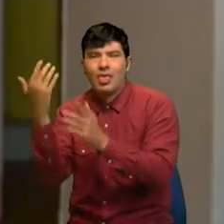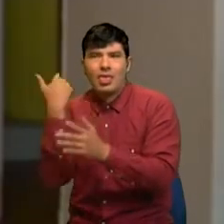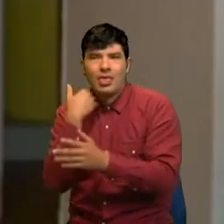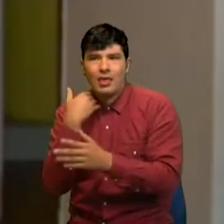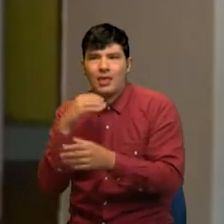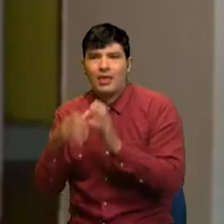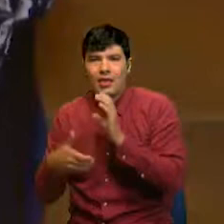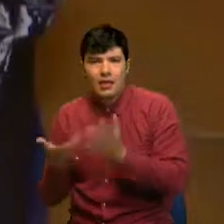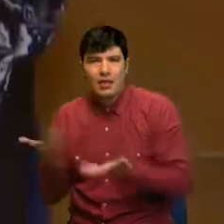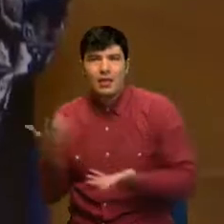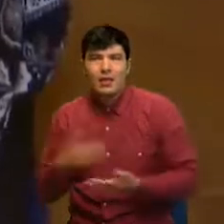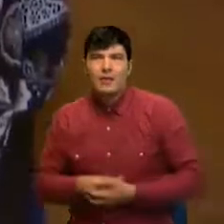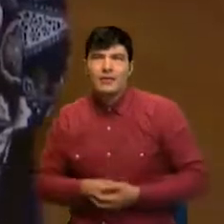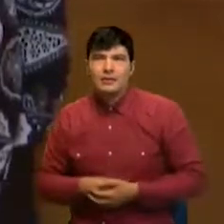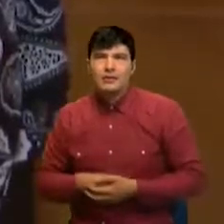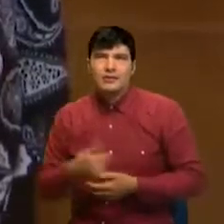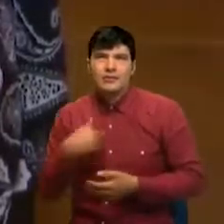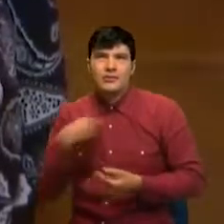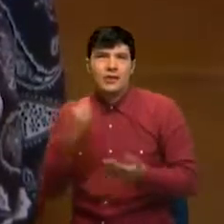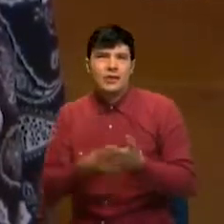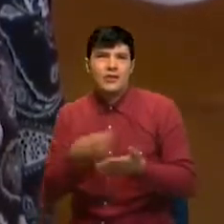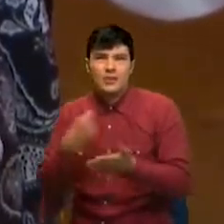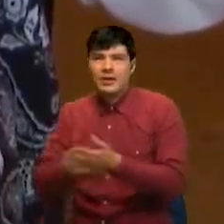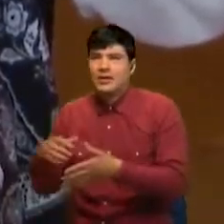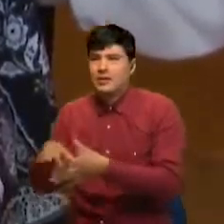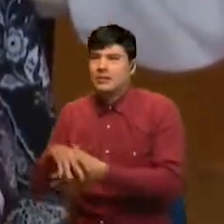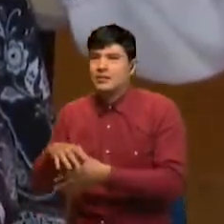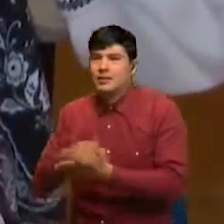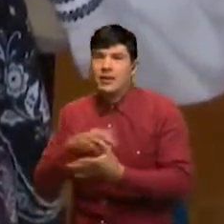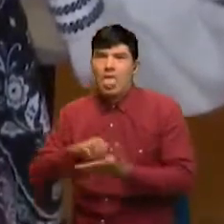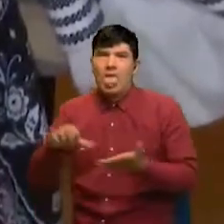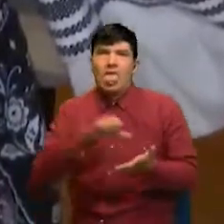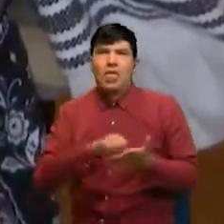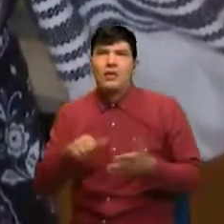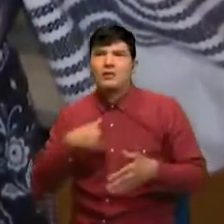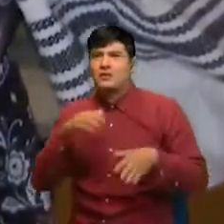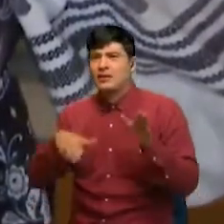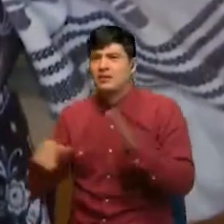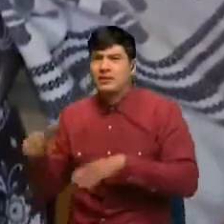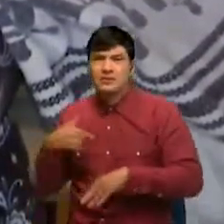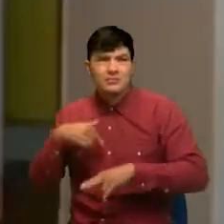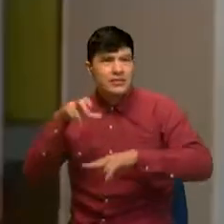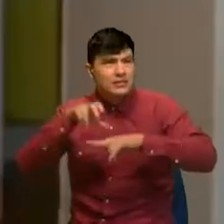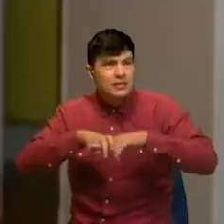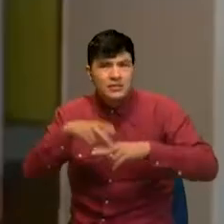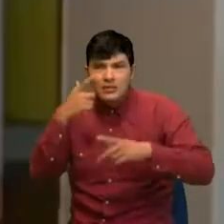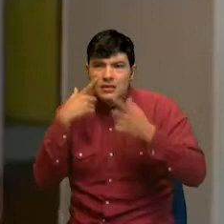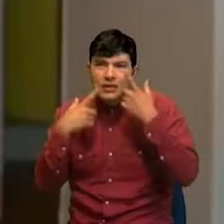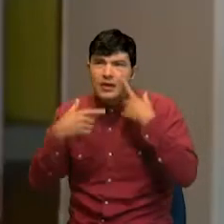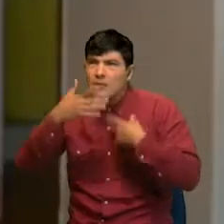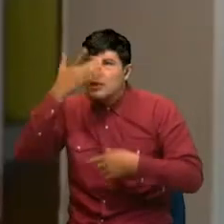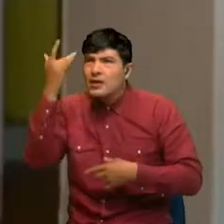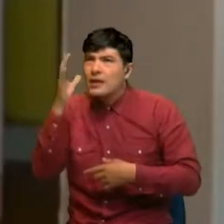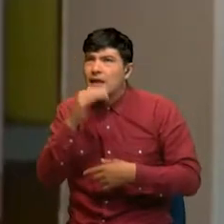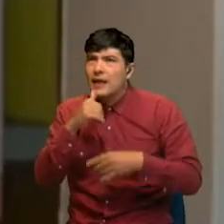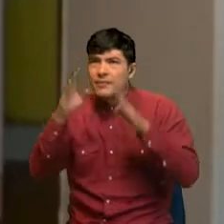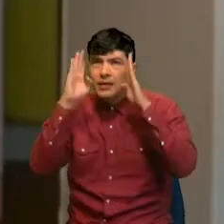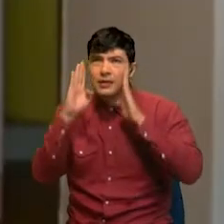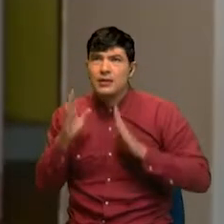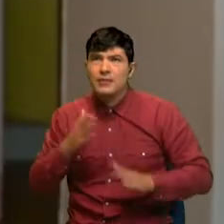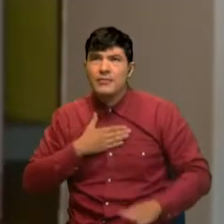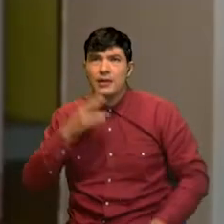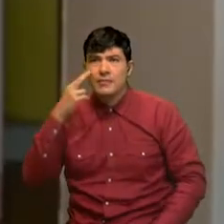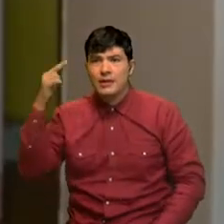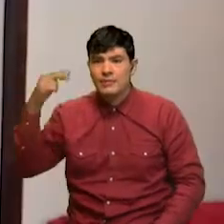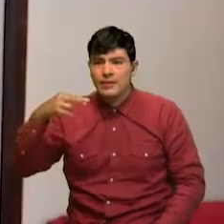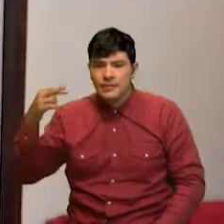mucho malestar. Y ya para caer esta sí me hacen perder la vuelta. Y a veces me siento por allá a llorar. ¿Por qué? ¿Por qué no me atenderán? Y mire cómo estoy, mire cómo